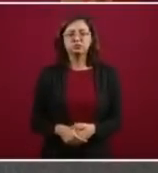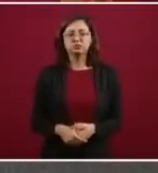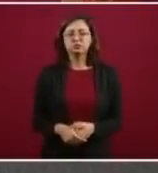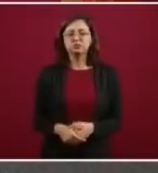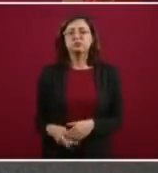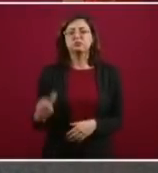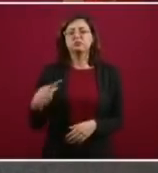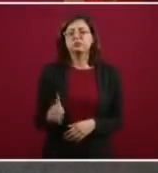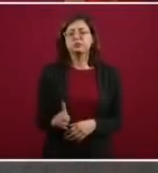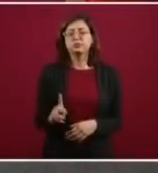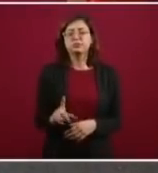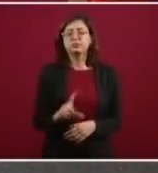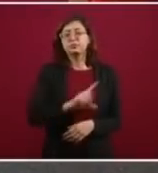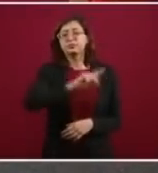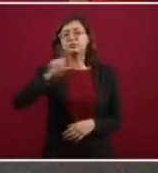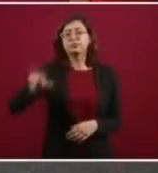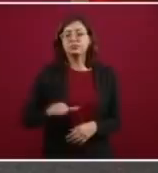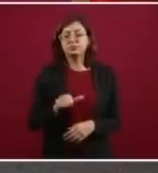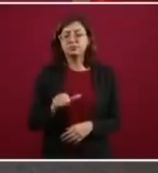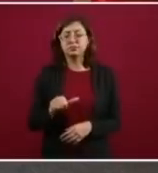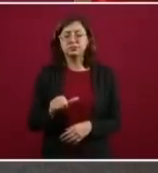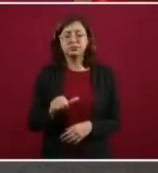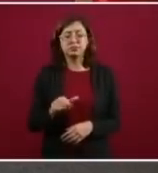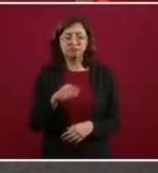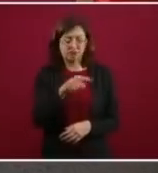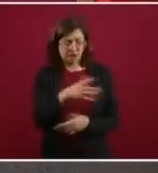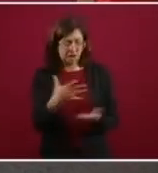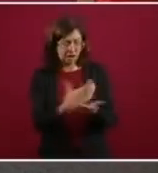Pero al final le entregan la obra a OHL.